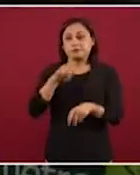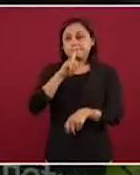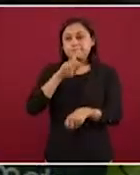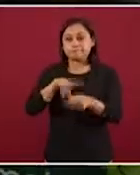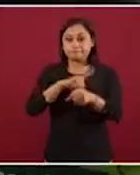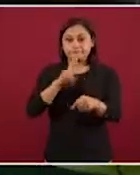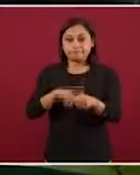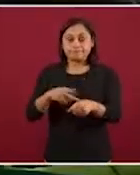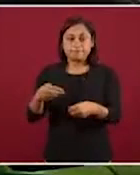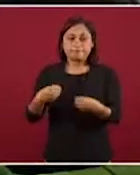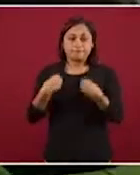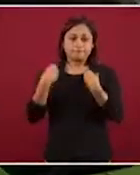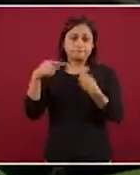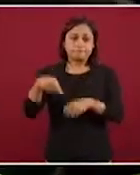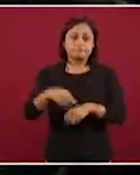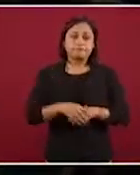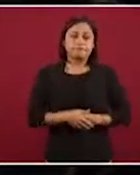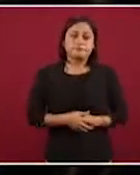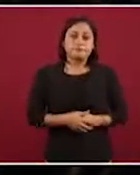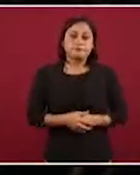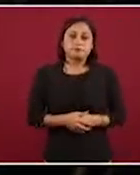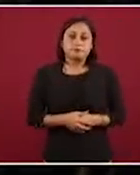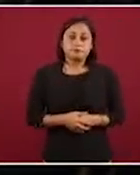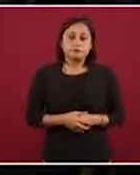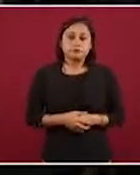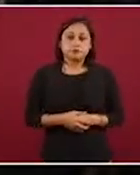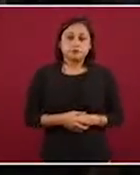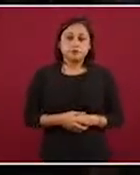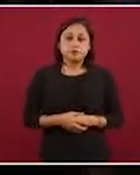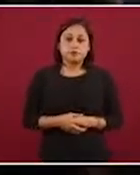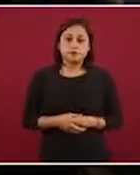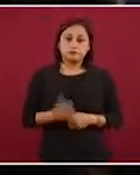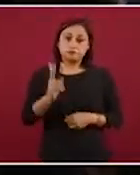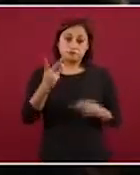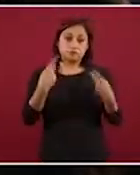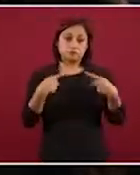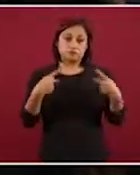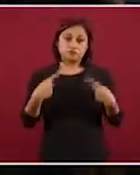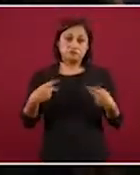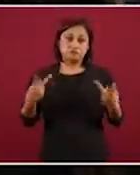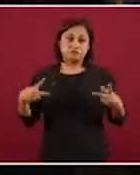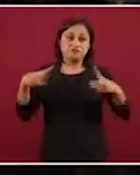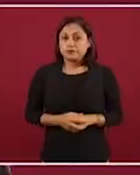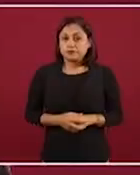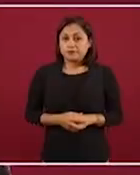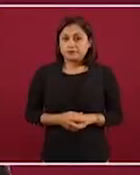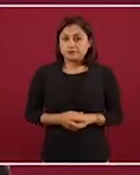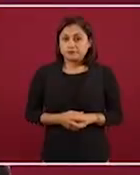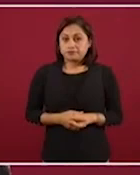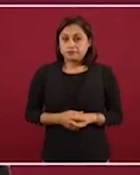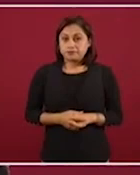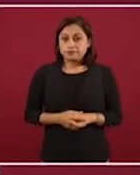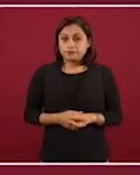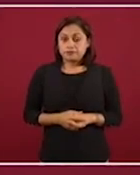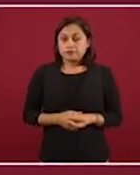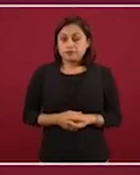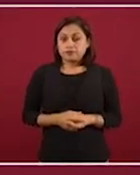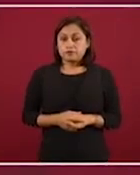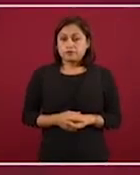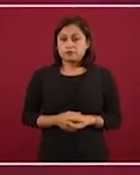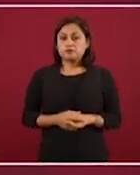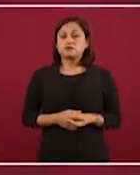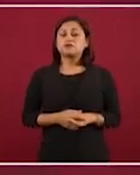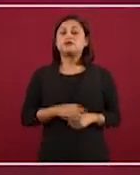que no participaron en el enfrentamiento. Les vamos a presentar